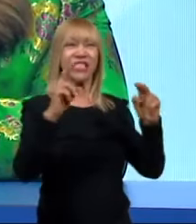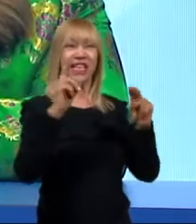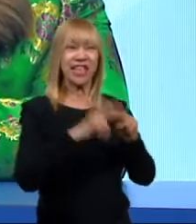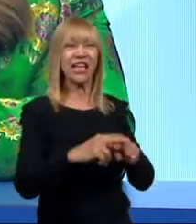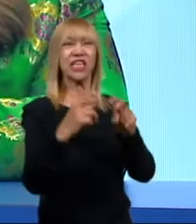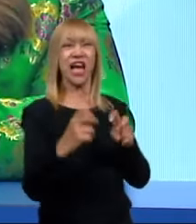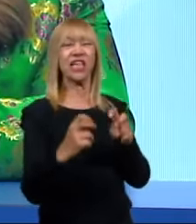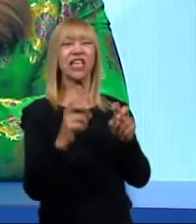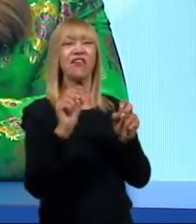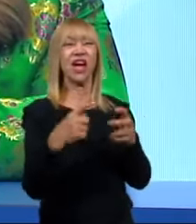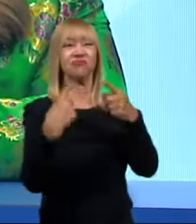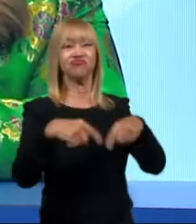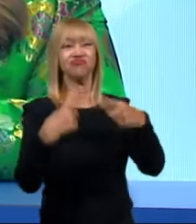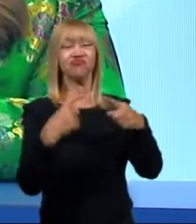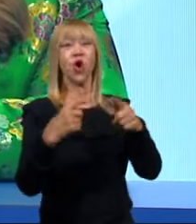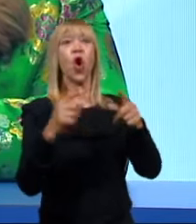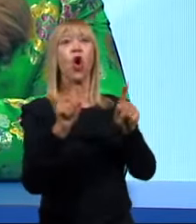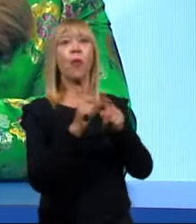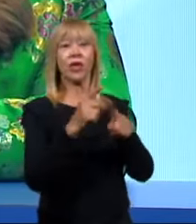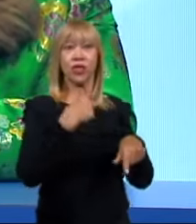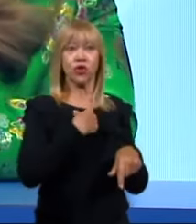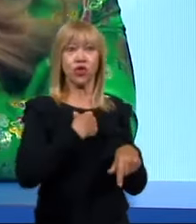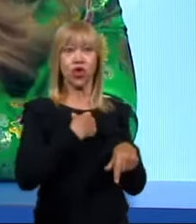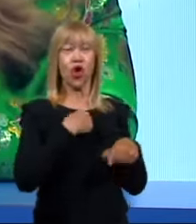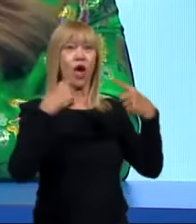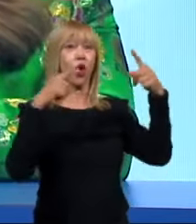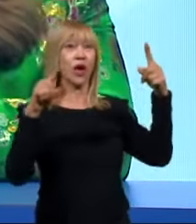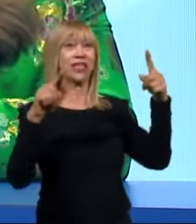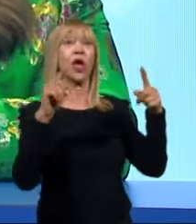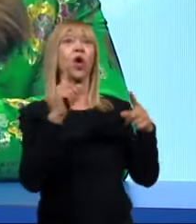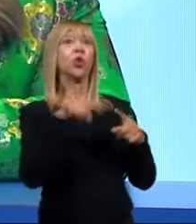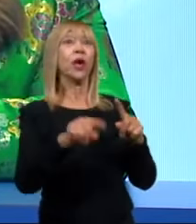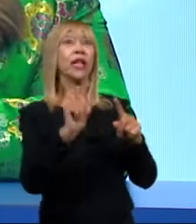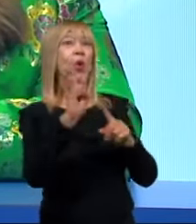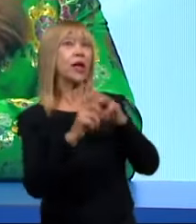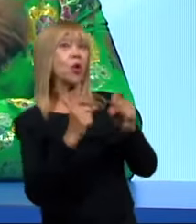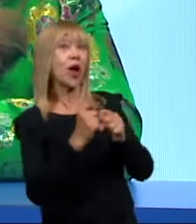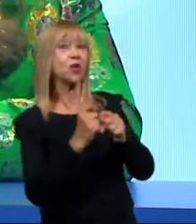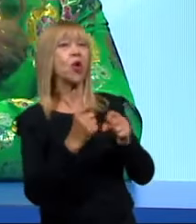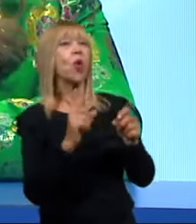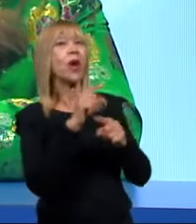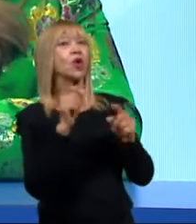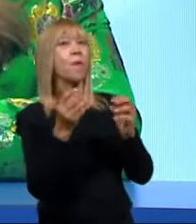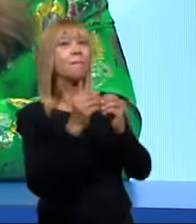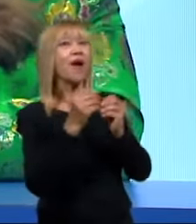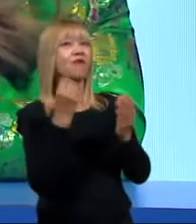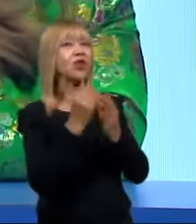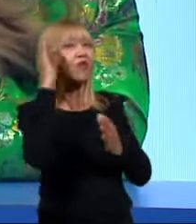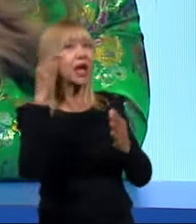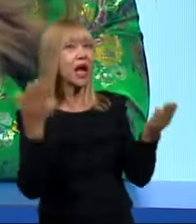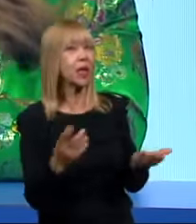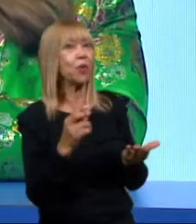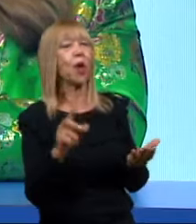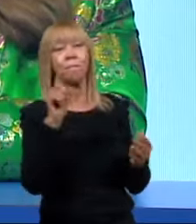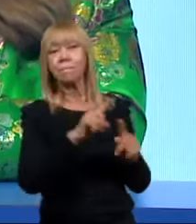trabajar y a negociar esas cosas con su gabinete, como lo he sido yo, que lo logré hacer durante 4 años, que es cuando más fondos federales ha habido en Puerto Rico. Ahora tenemos que